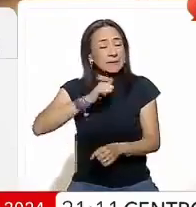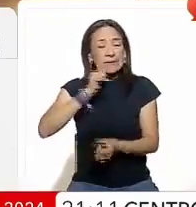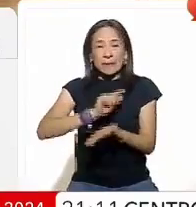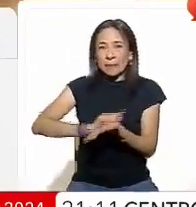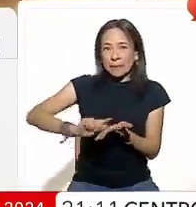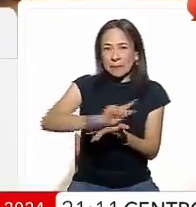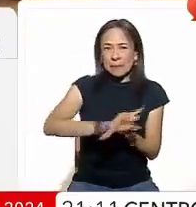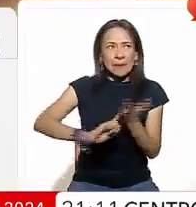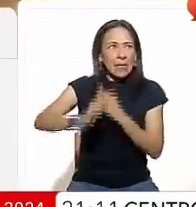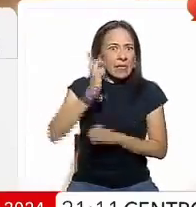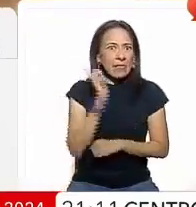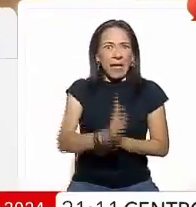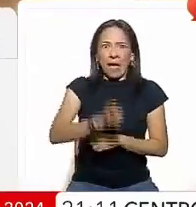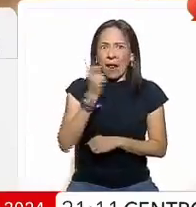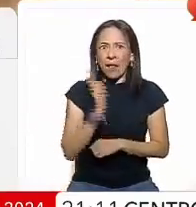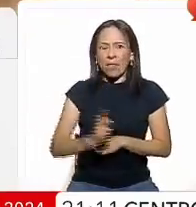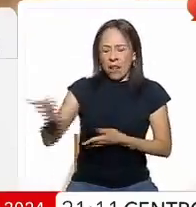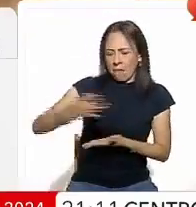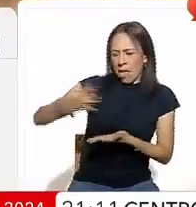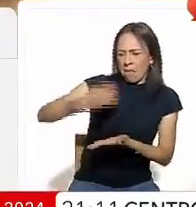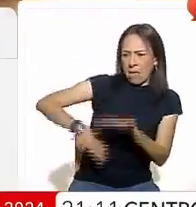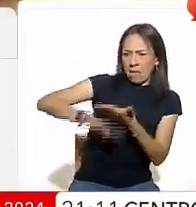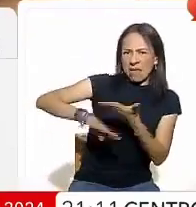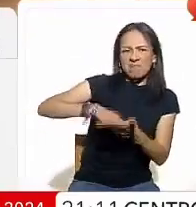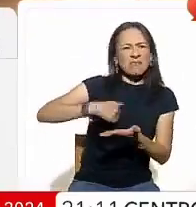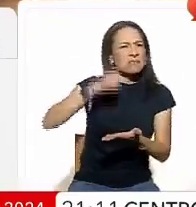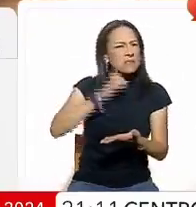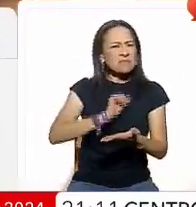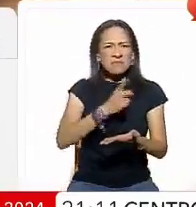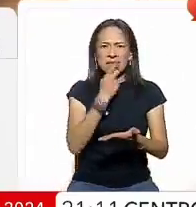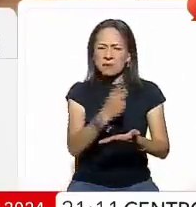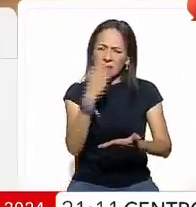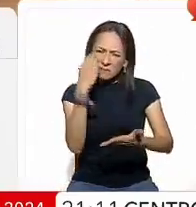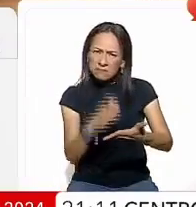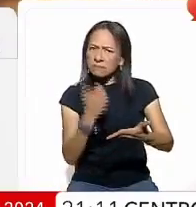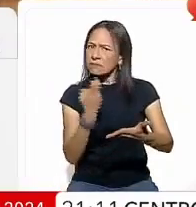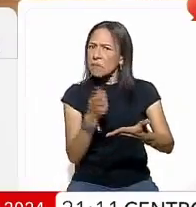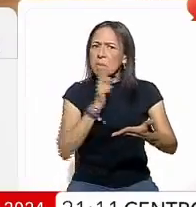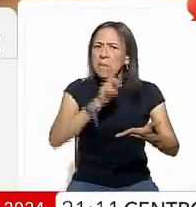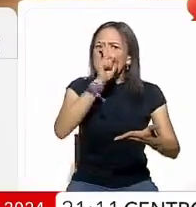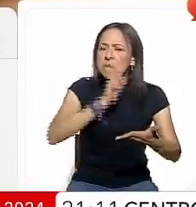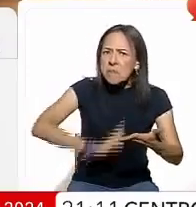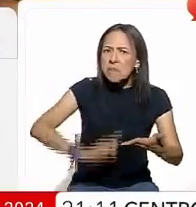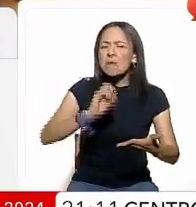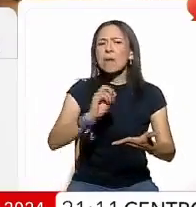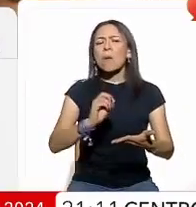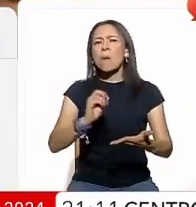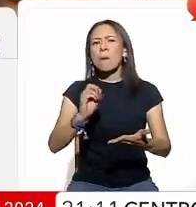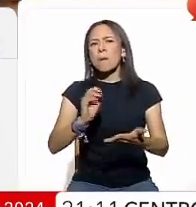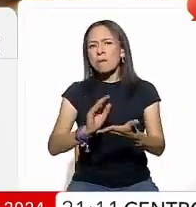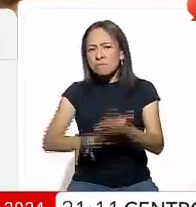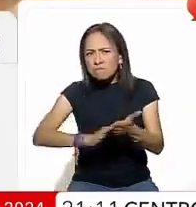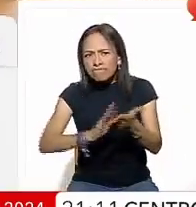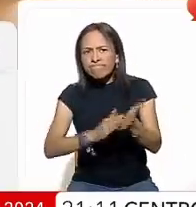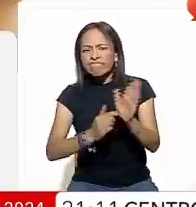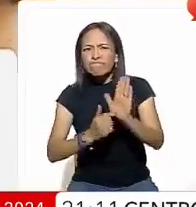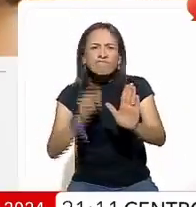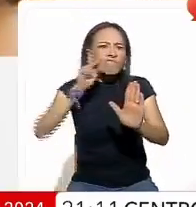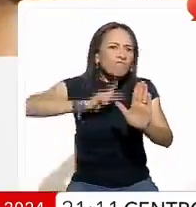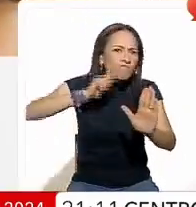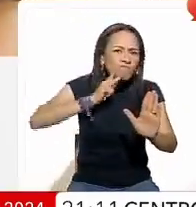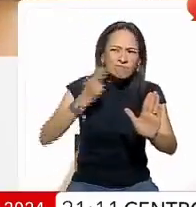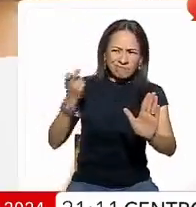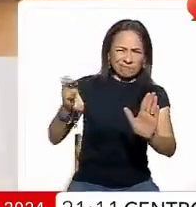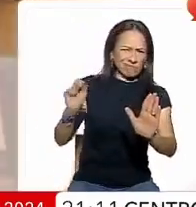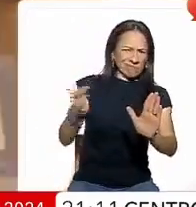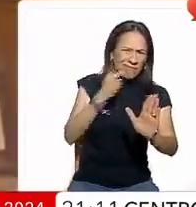decir esto es mentira o mostrar documentos diciendo están mintiendo, este es el verdadero documento, por